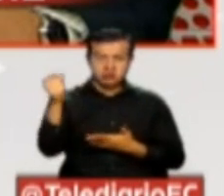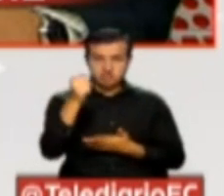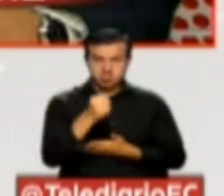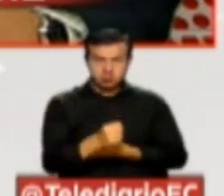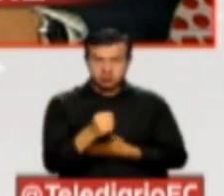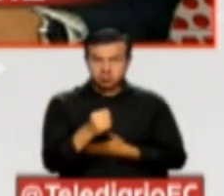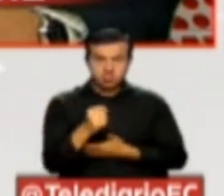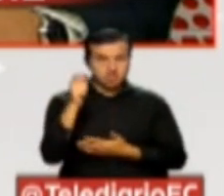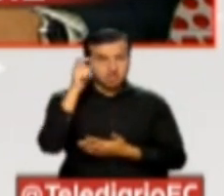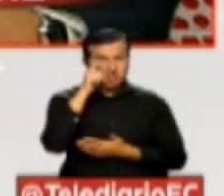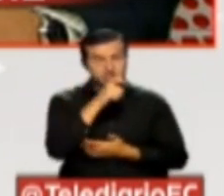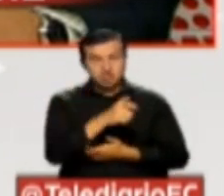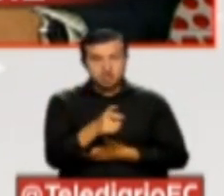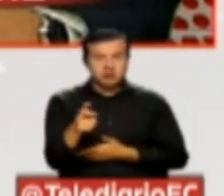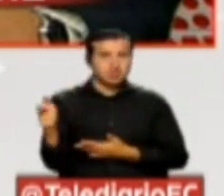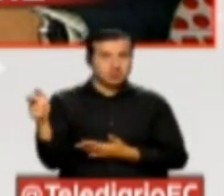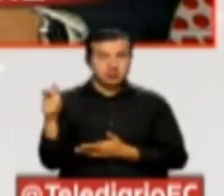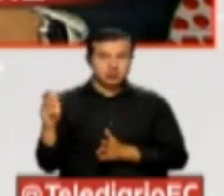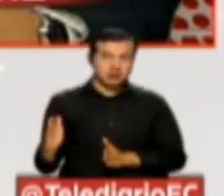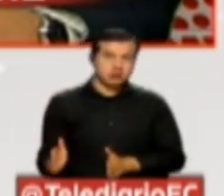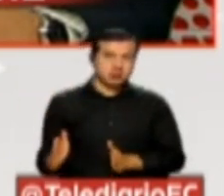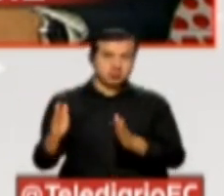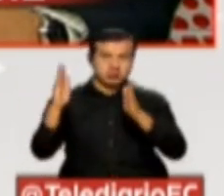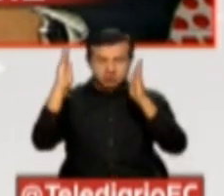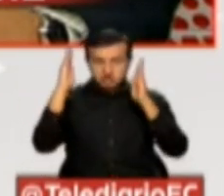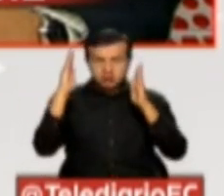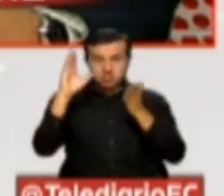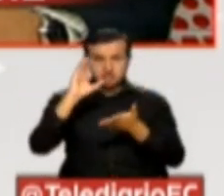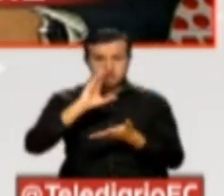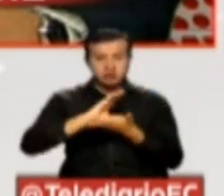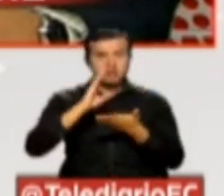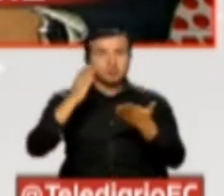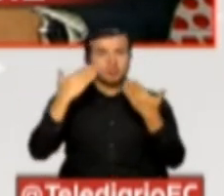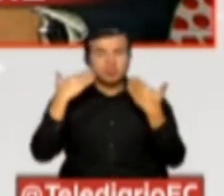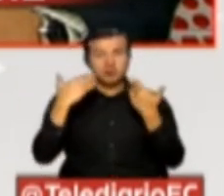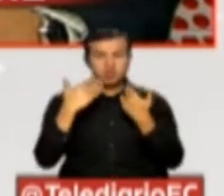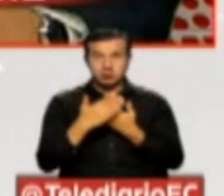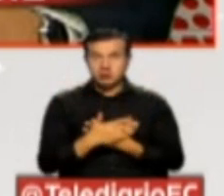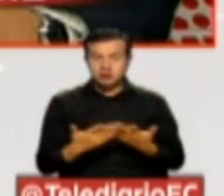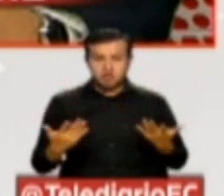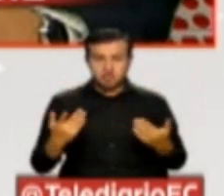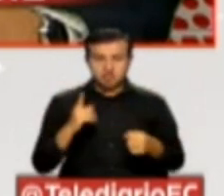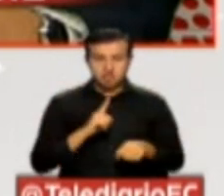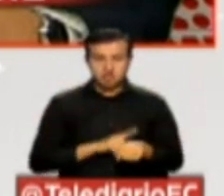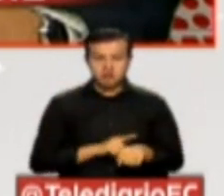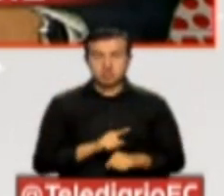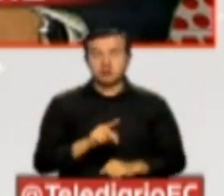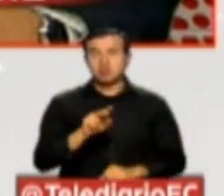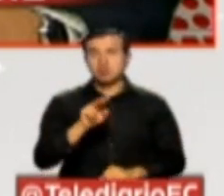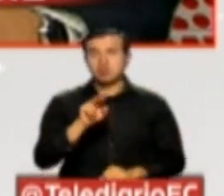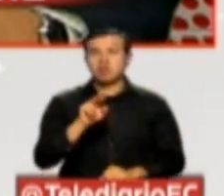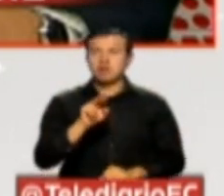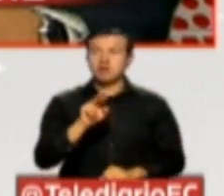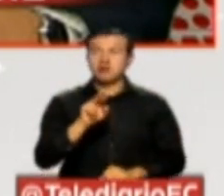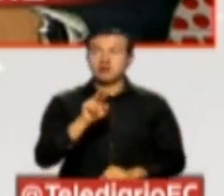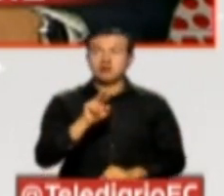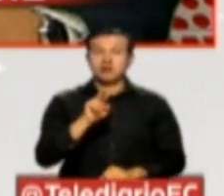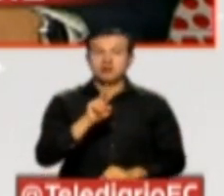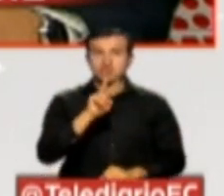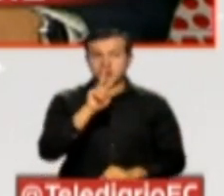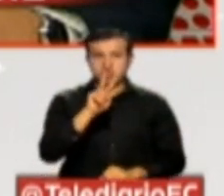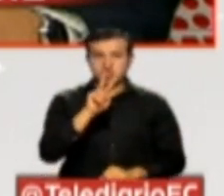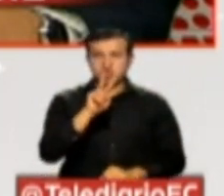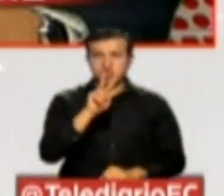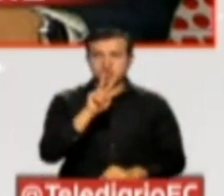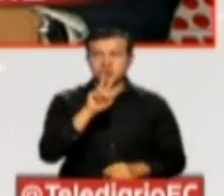la Fiscalía, en el edificio del centro de Guayaquil, a las 14, 15 y